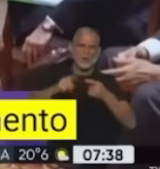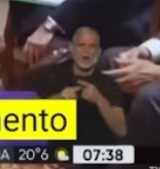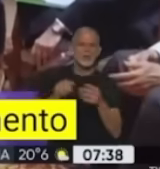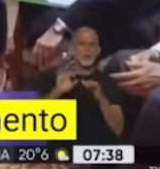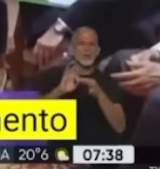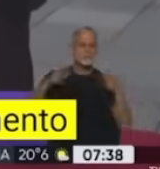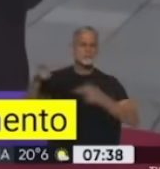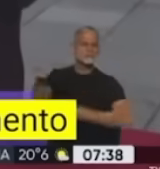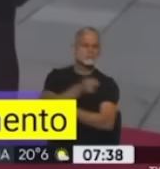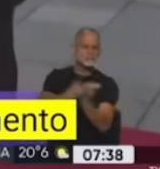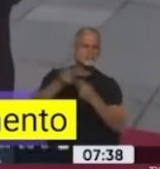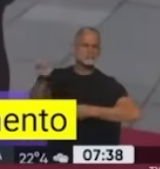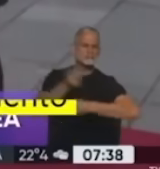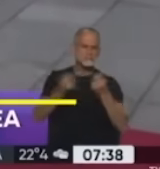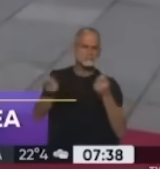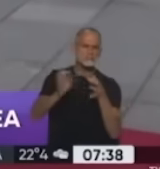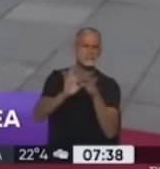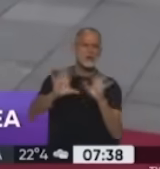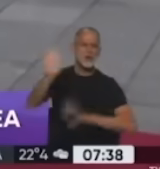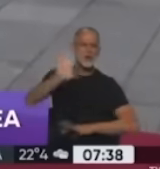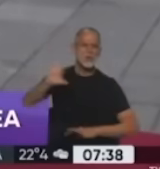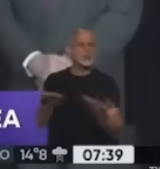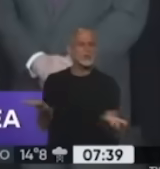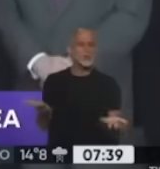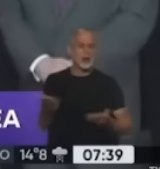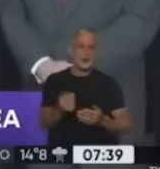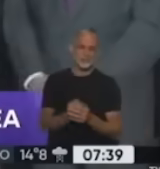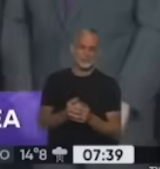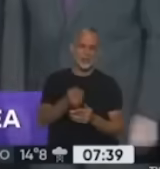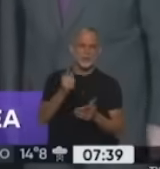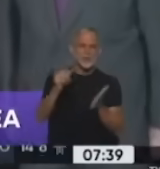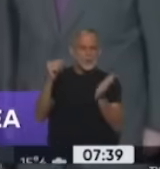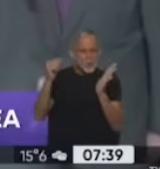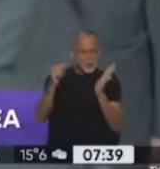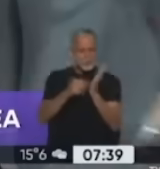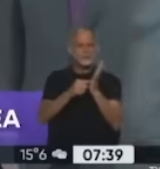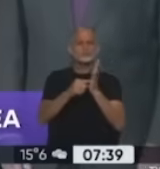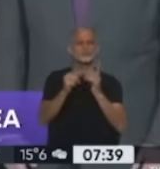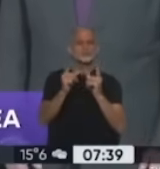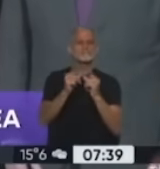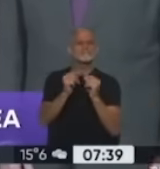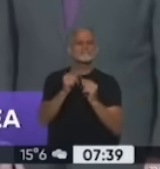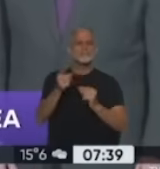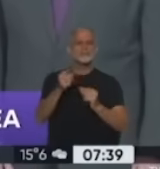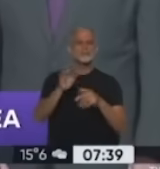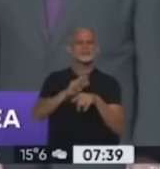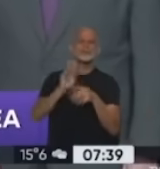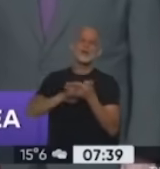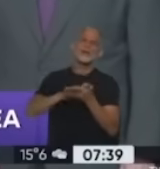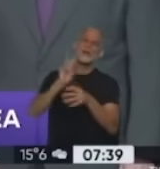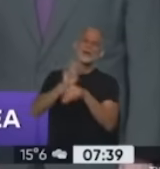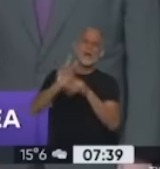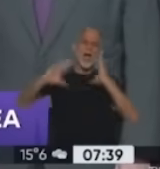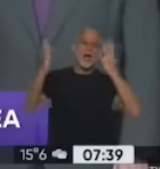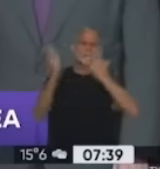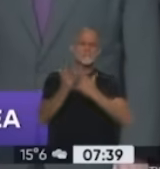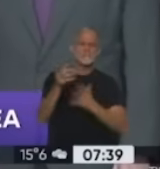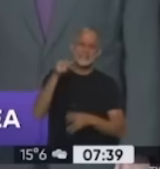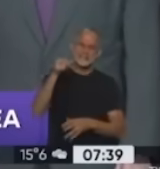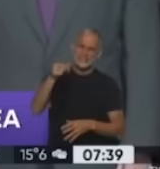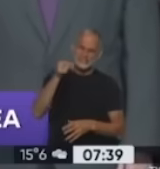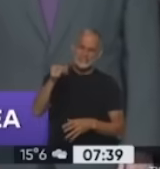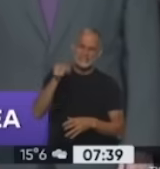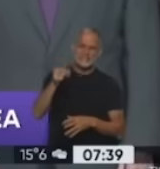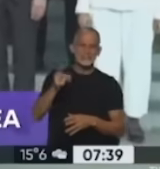comercio con la Unión Europea. Una cláusula que es la cláusula ambiental, que es la que esgrime